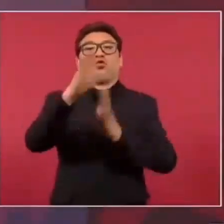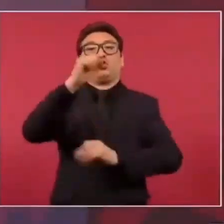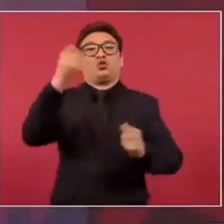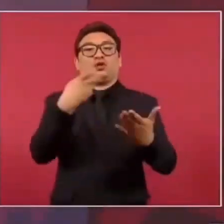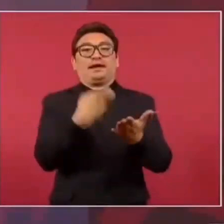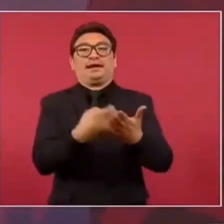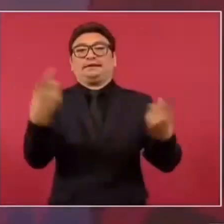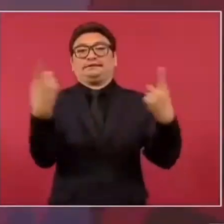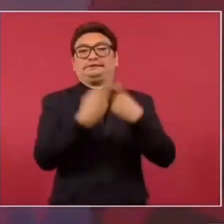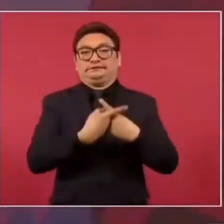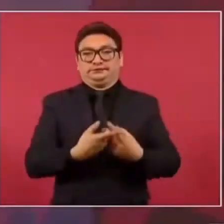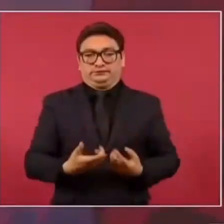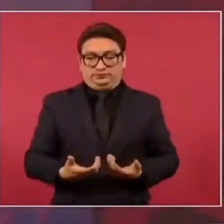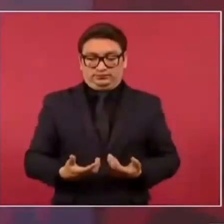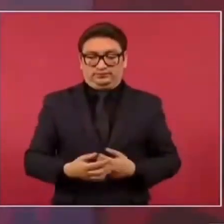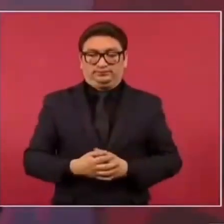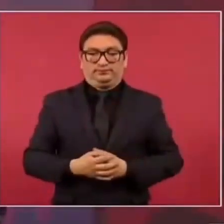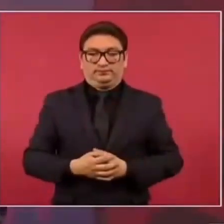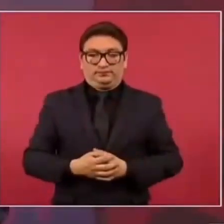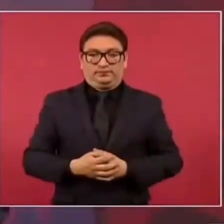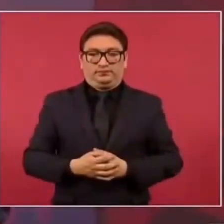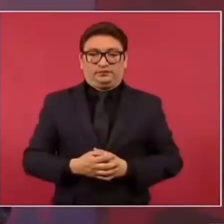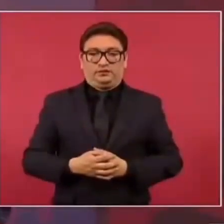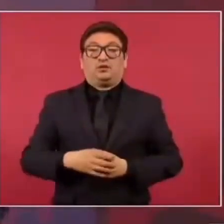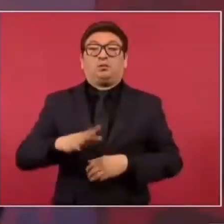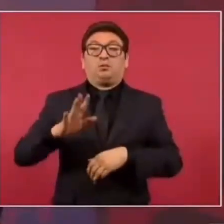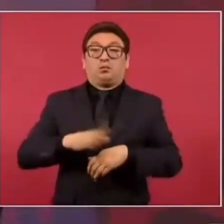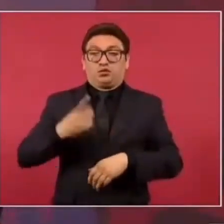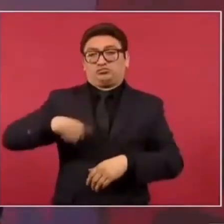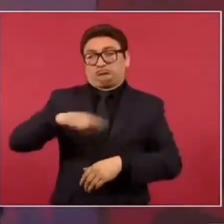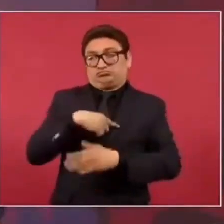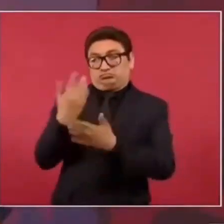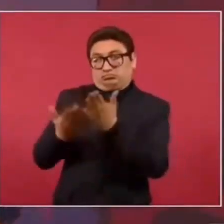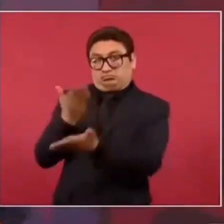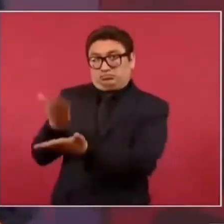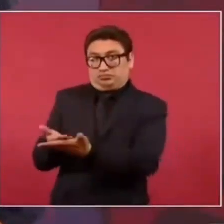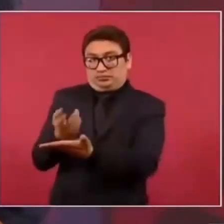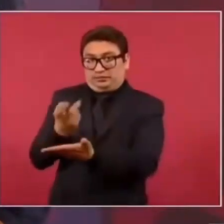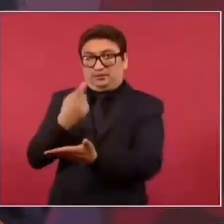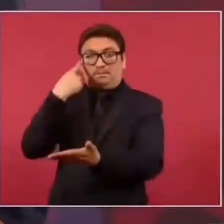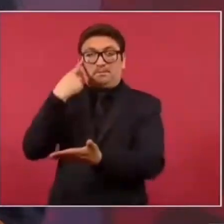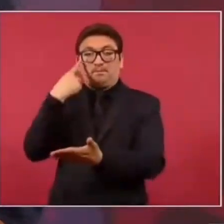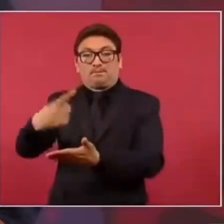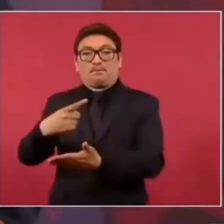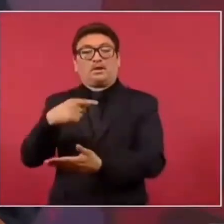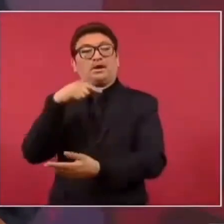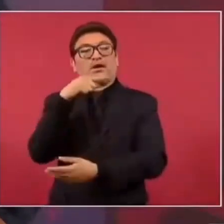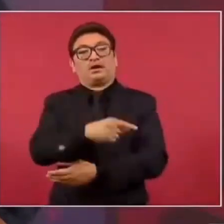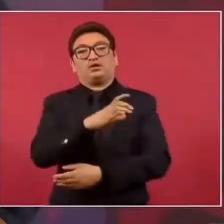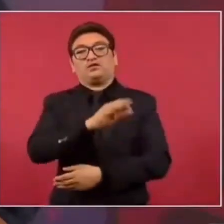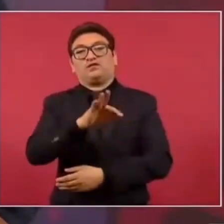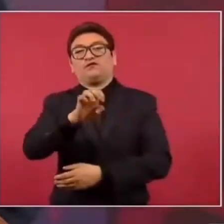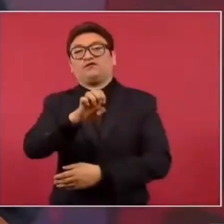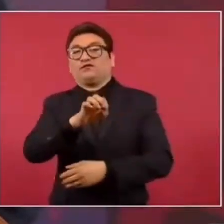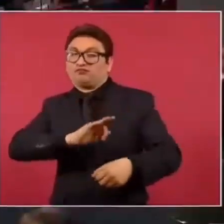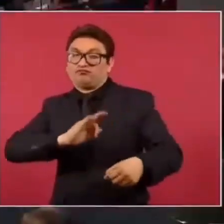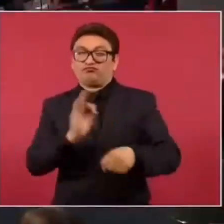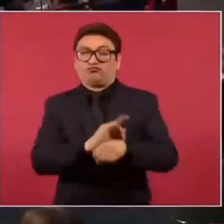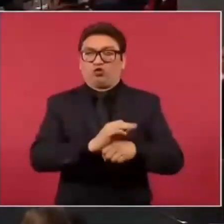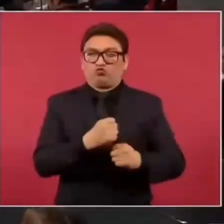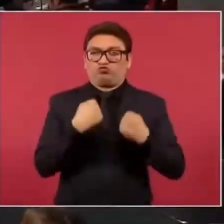inconstitucional la ley que presentamos para fortalecer a la Comisión Federal de